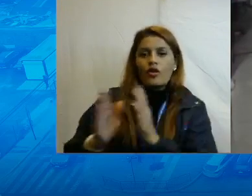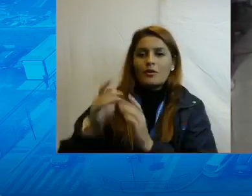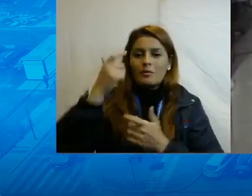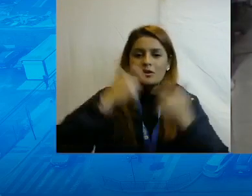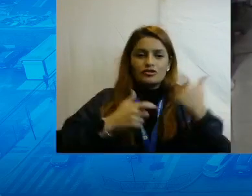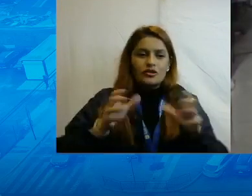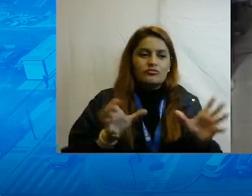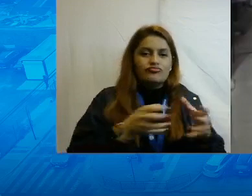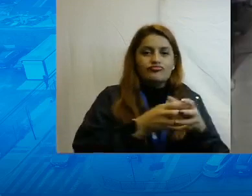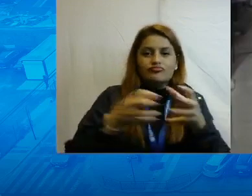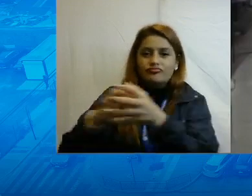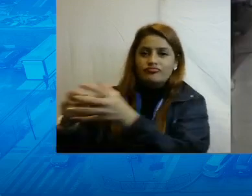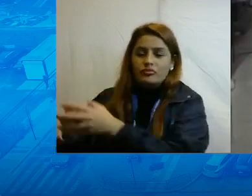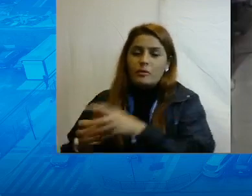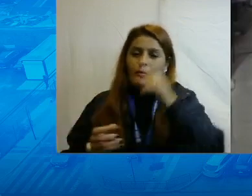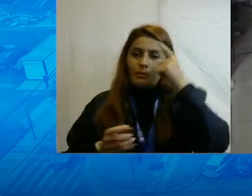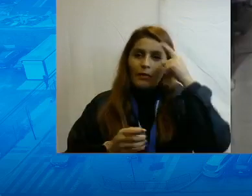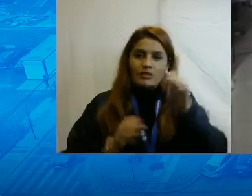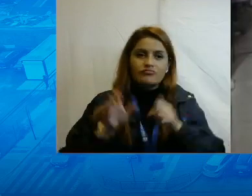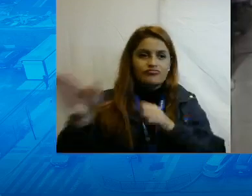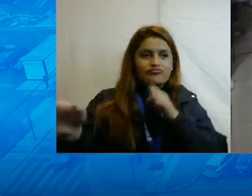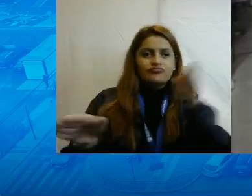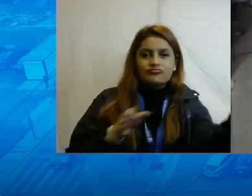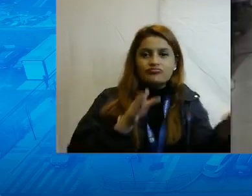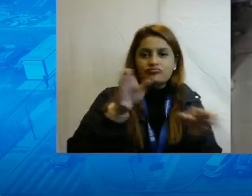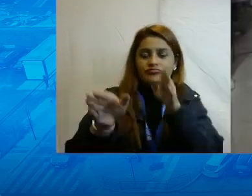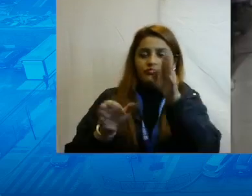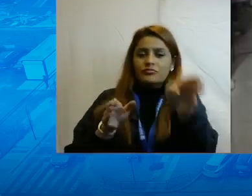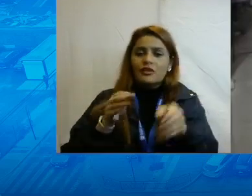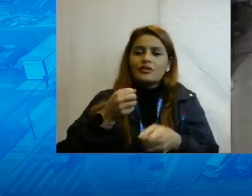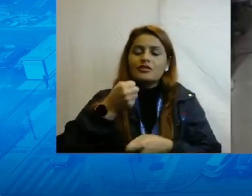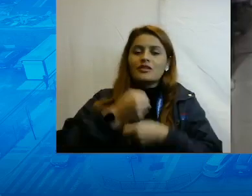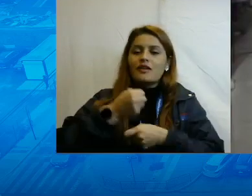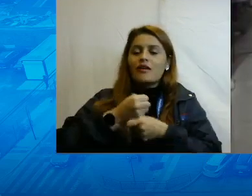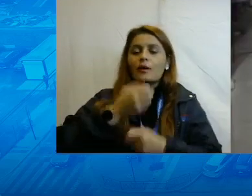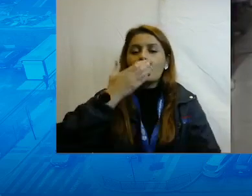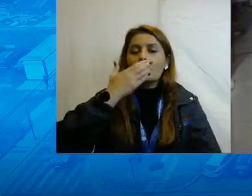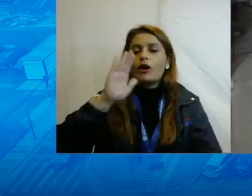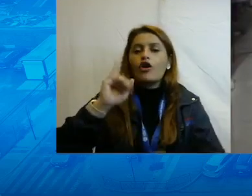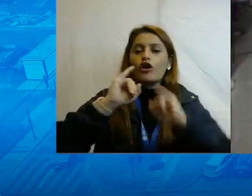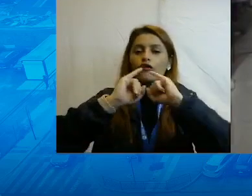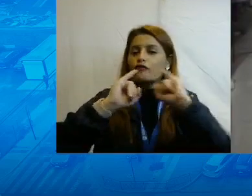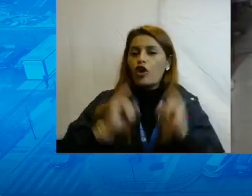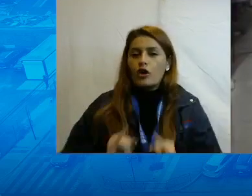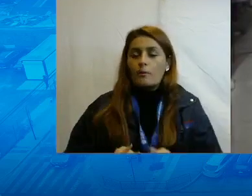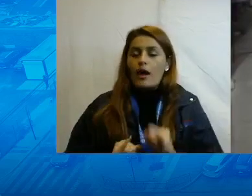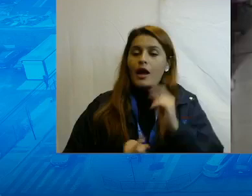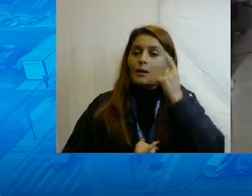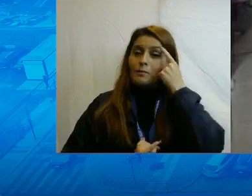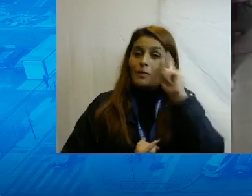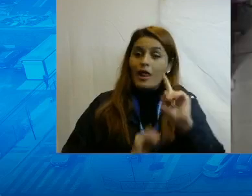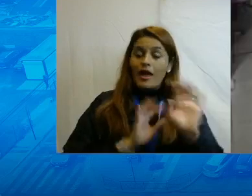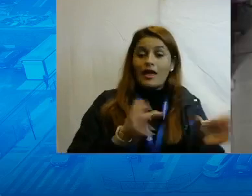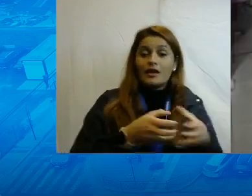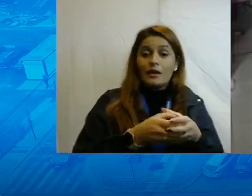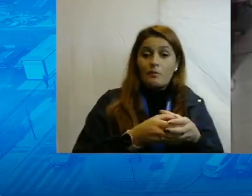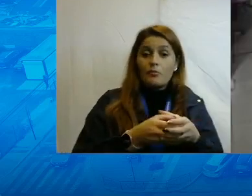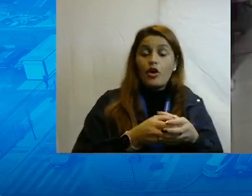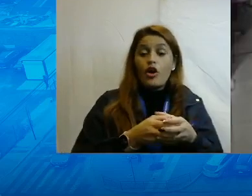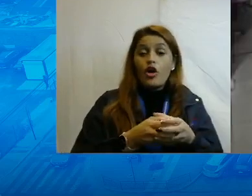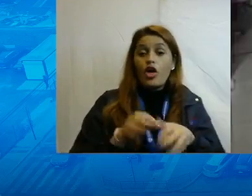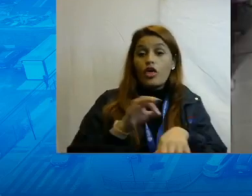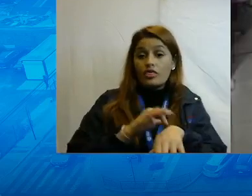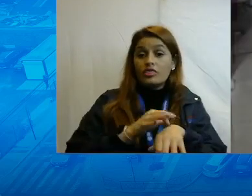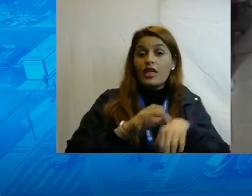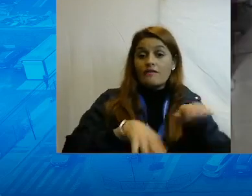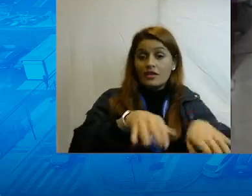humano para poder desplegar también este trabajo de la mejor forma posible, tanto para el equipo de la veterinaria como para